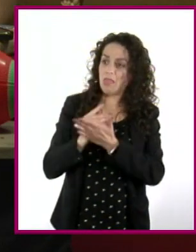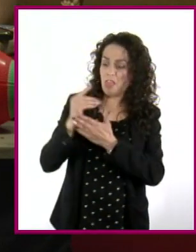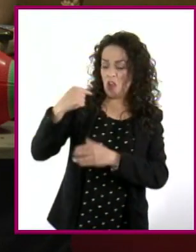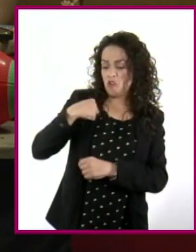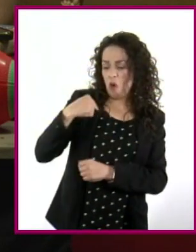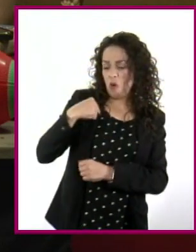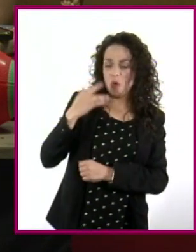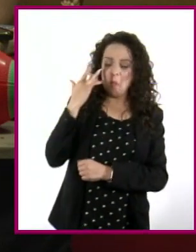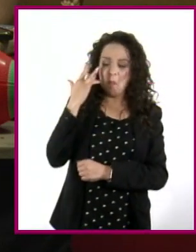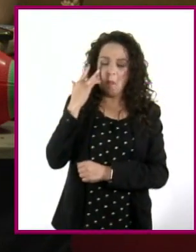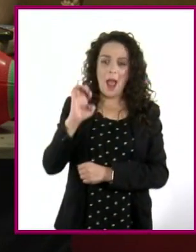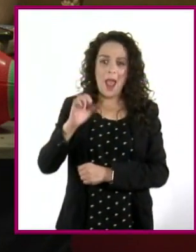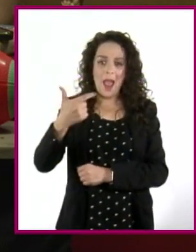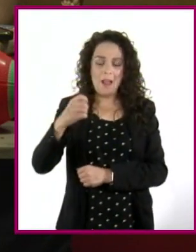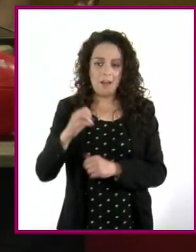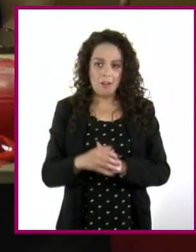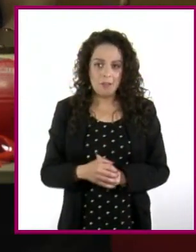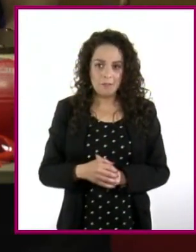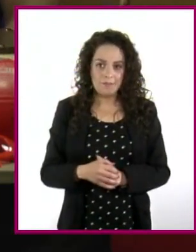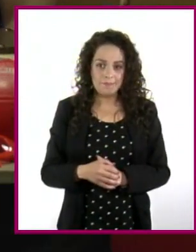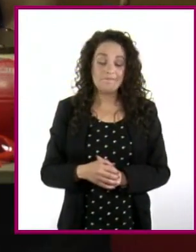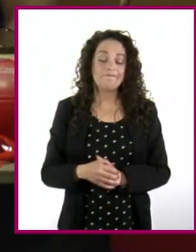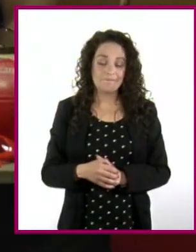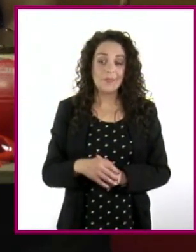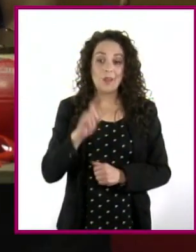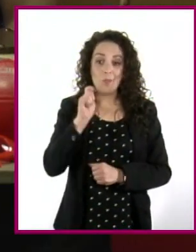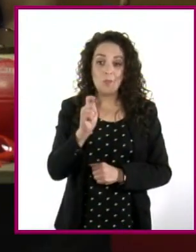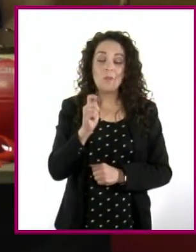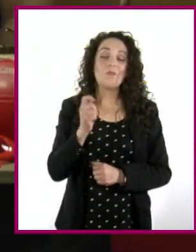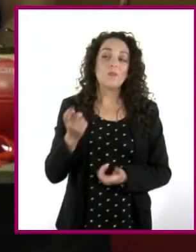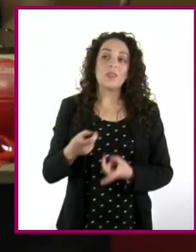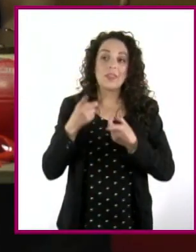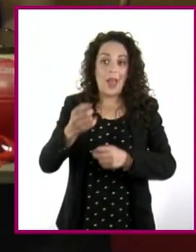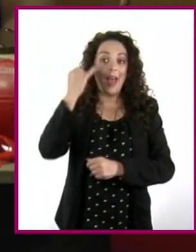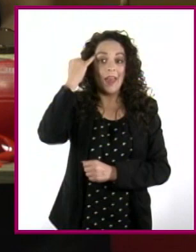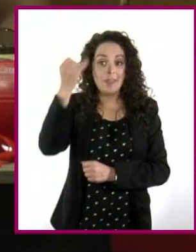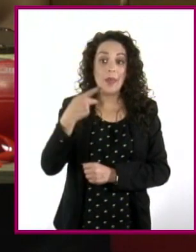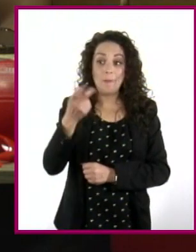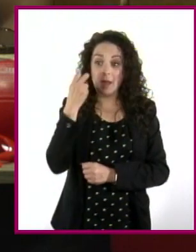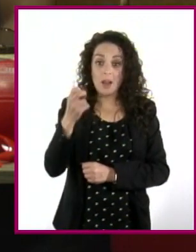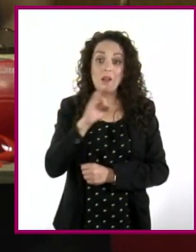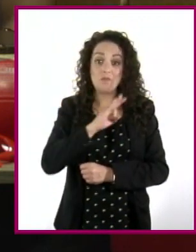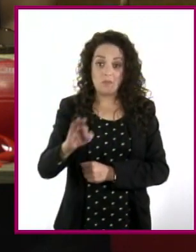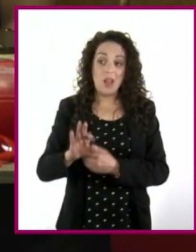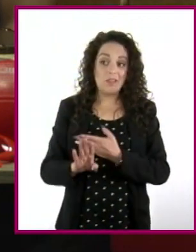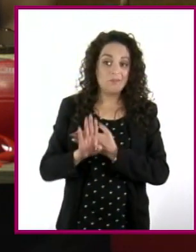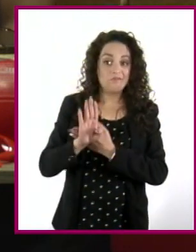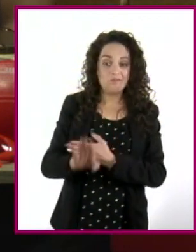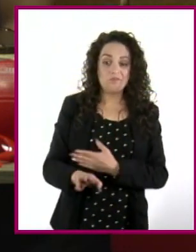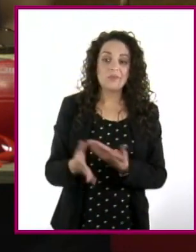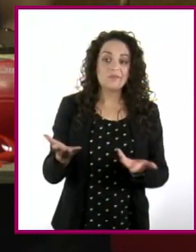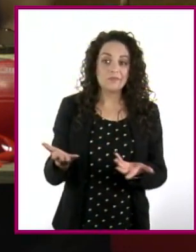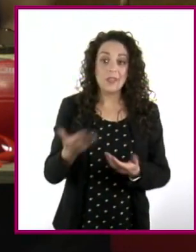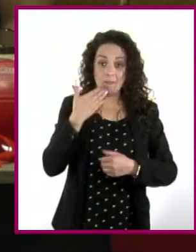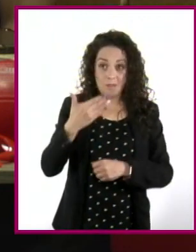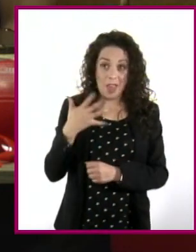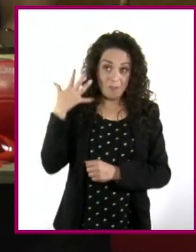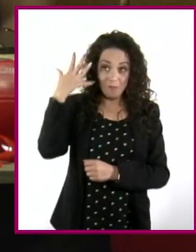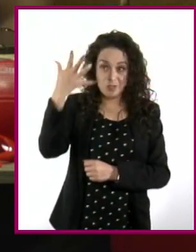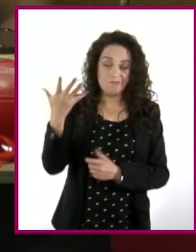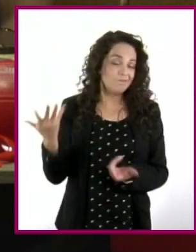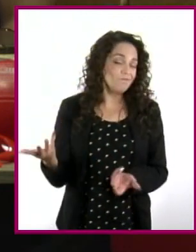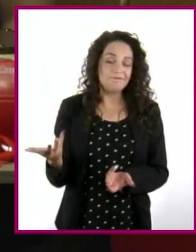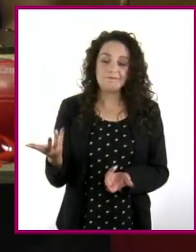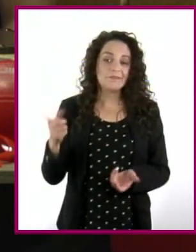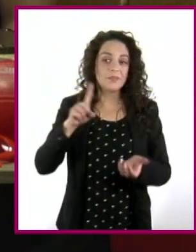creativos y por lo tanto proveedores de ideas. Estas personas también suelen ser evasivas, poco comprometedoras, tienen poca